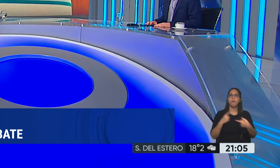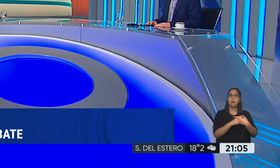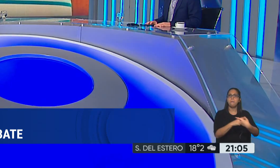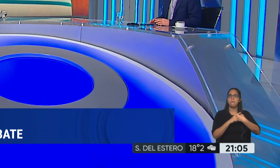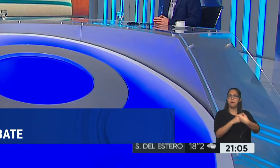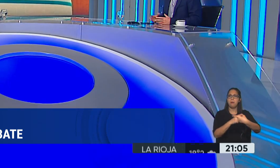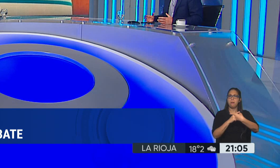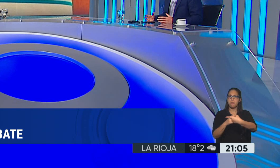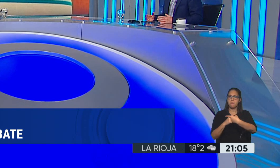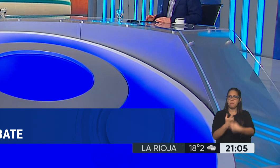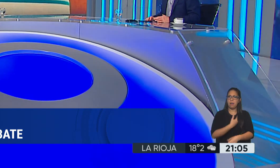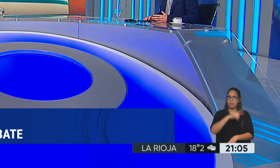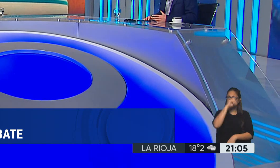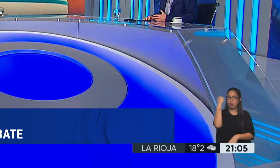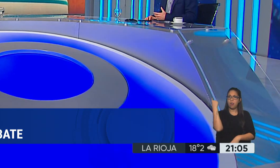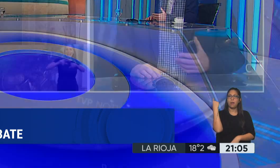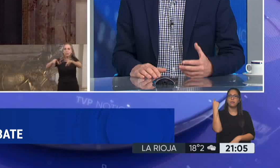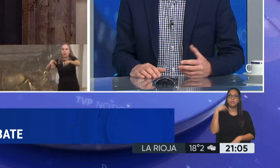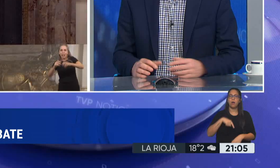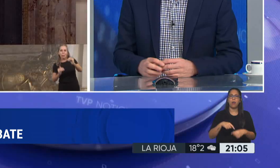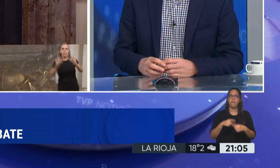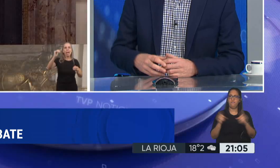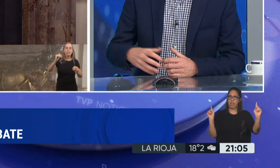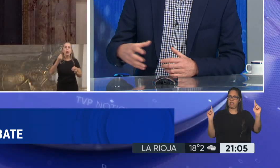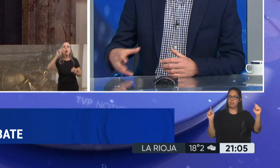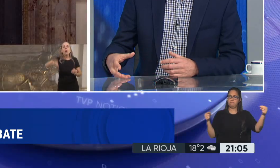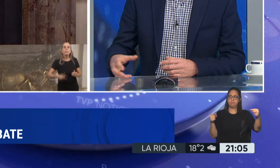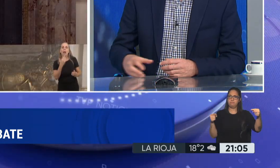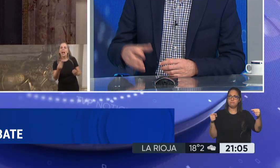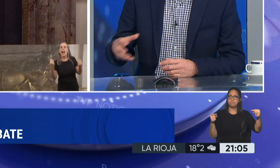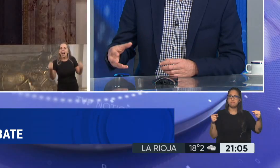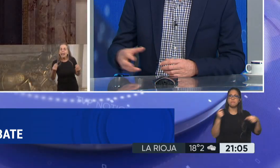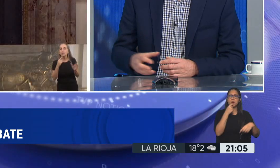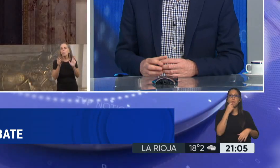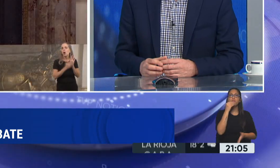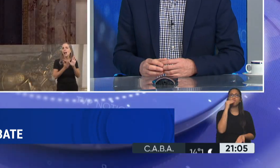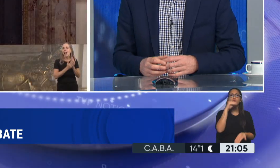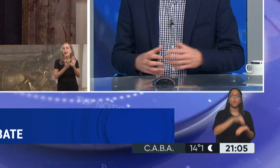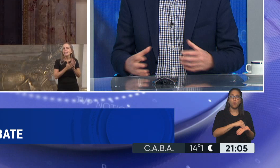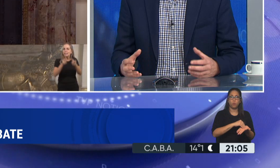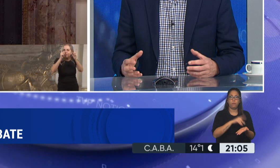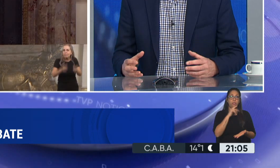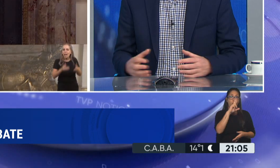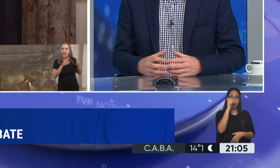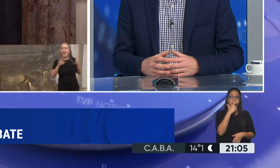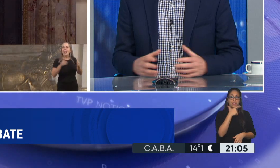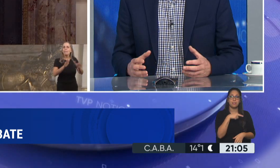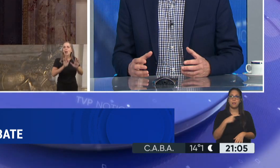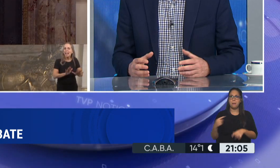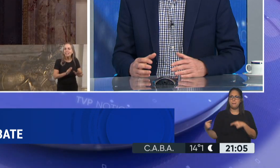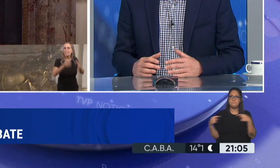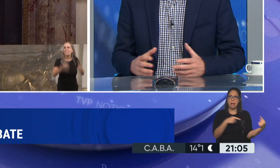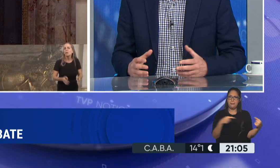tanto, me parece que en esa relación que uno podría decir que estuvo el caso de Chubut con Nacho Torres, en donde hubo agresiones